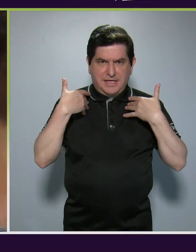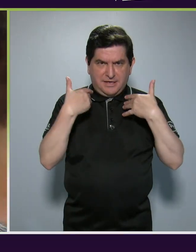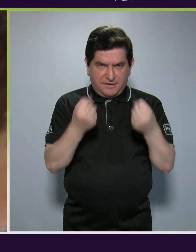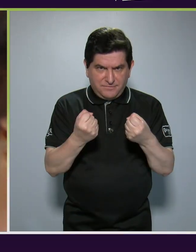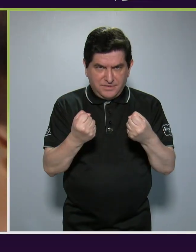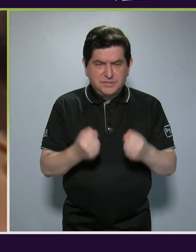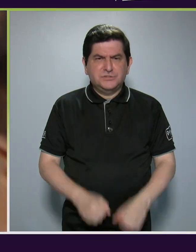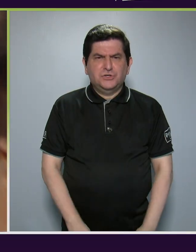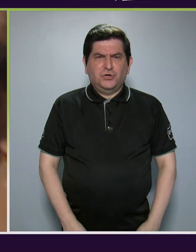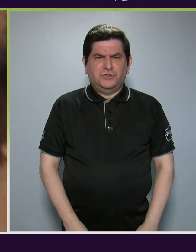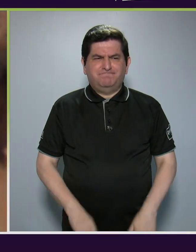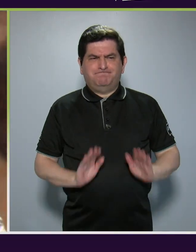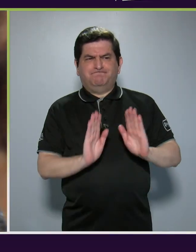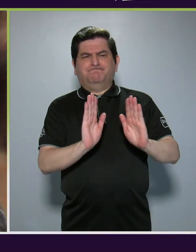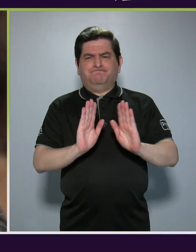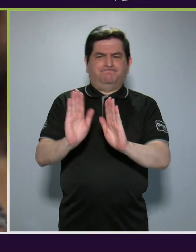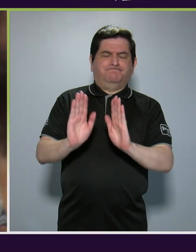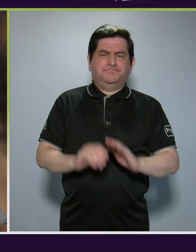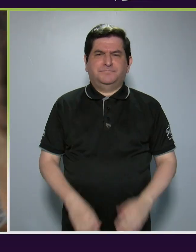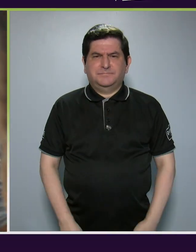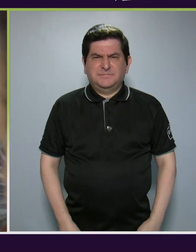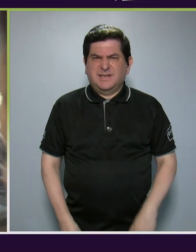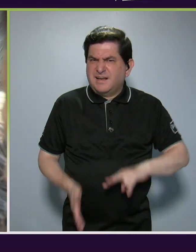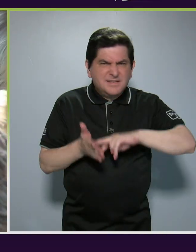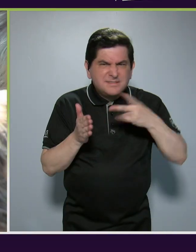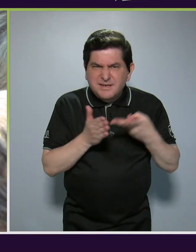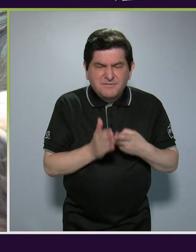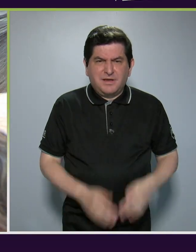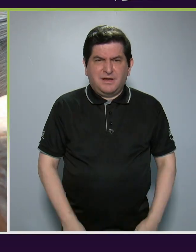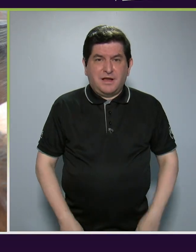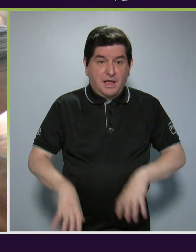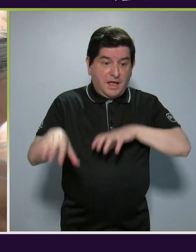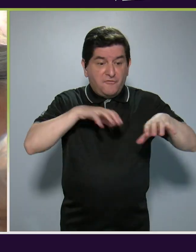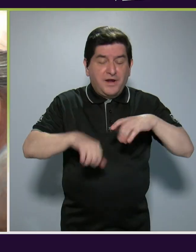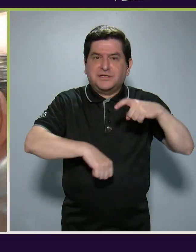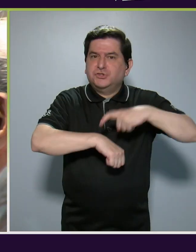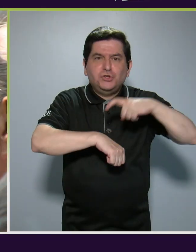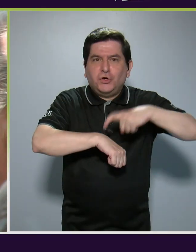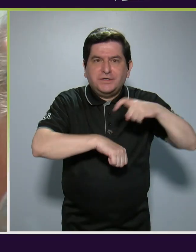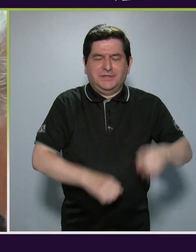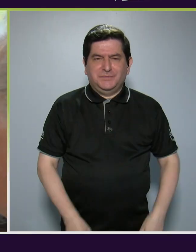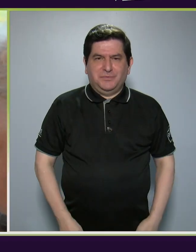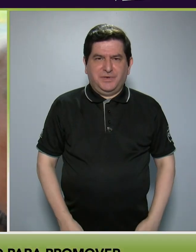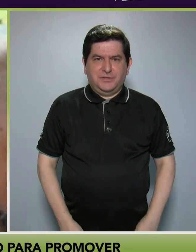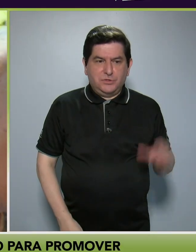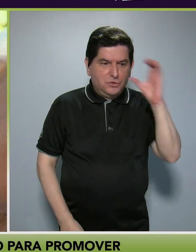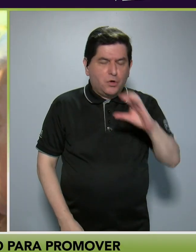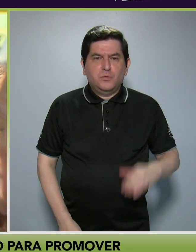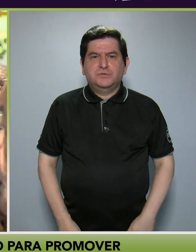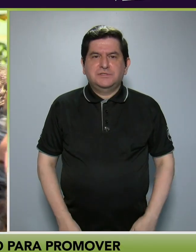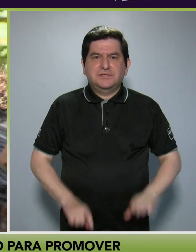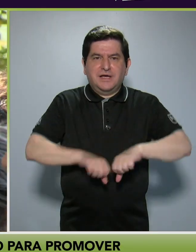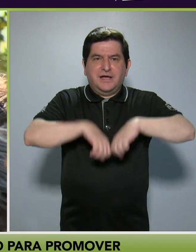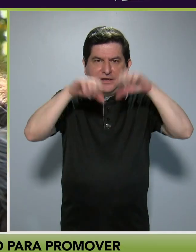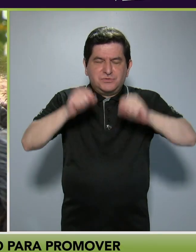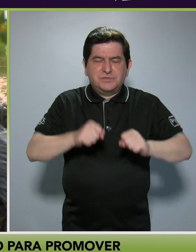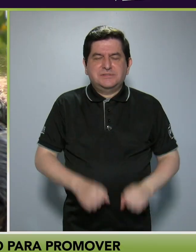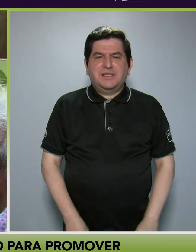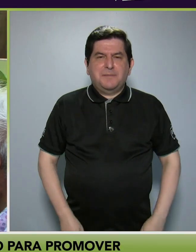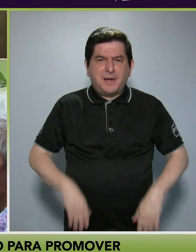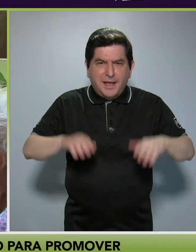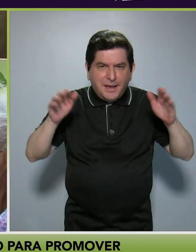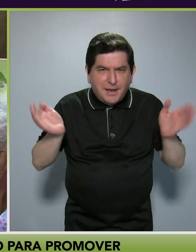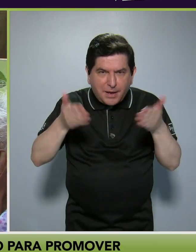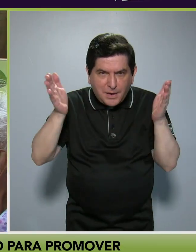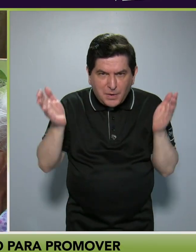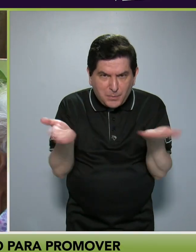muy reactivo, digamos, en su momento. ¿Eso qué quiere decir? Reacciona ante los eventos. Lo que se debería buscar es pasar a un sistema más proactivo.